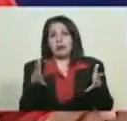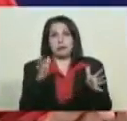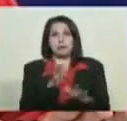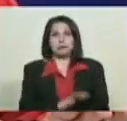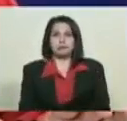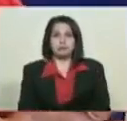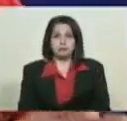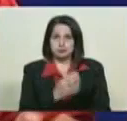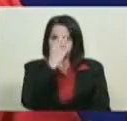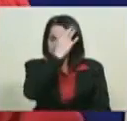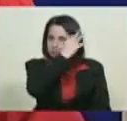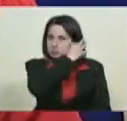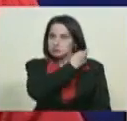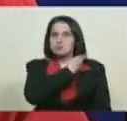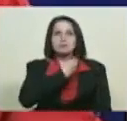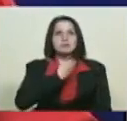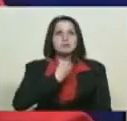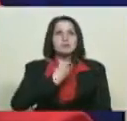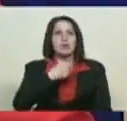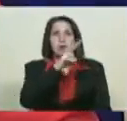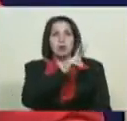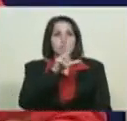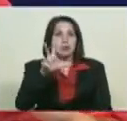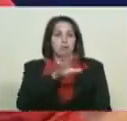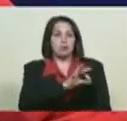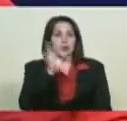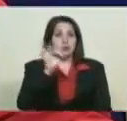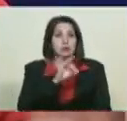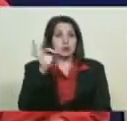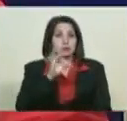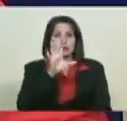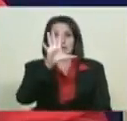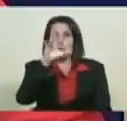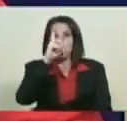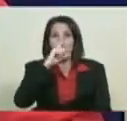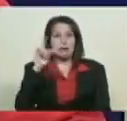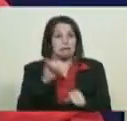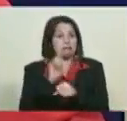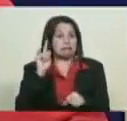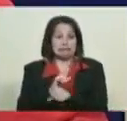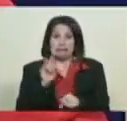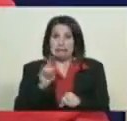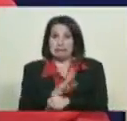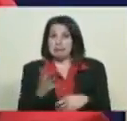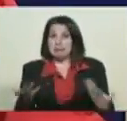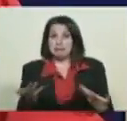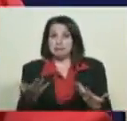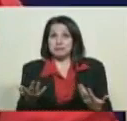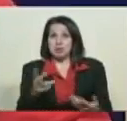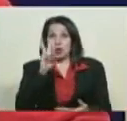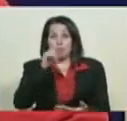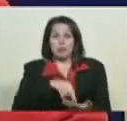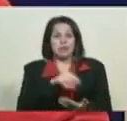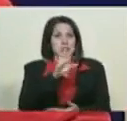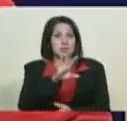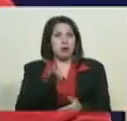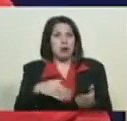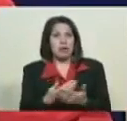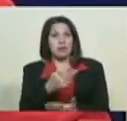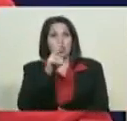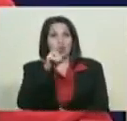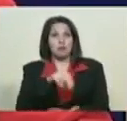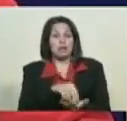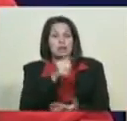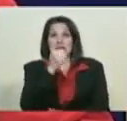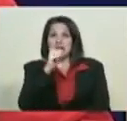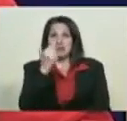fue de 23%. Y ganamos con el 23%, y duraron 5 años de ejercicio, del 2005 al 2010, sin ningún